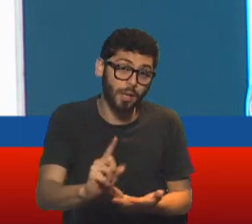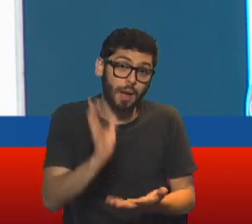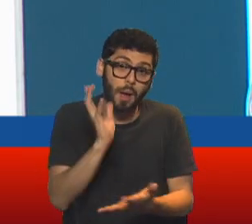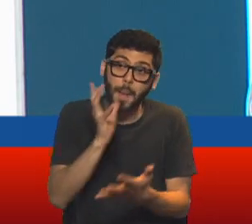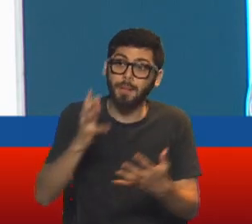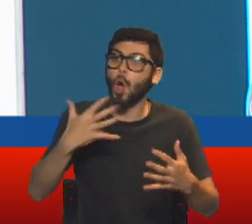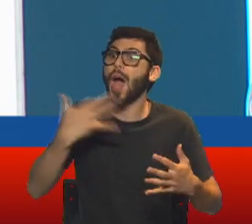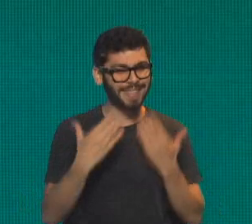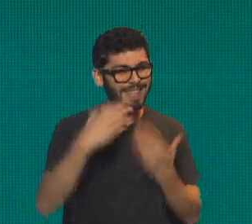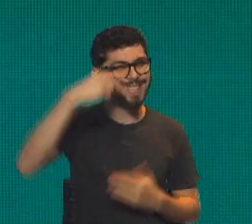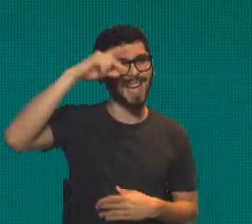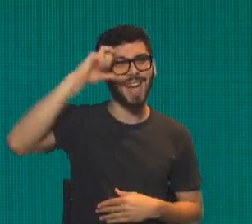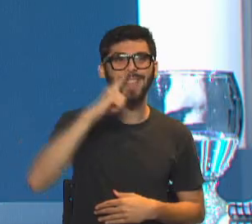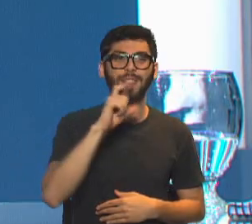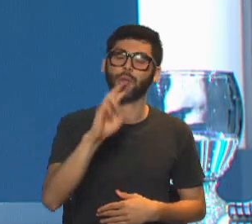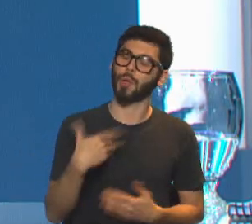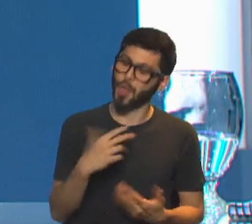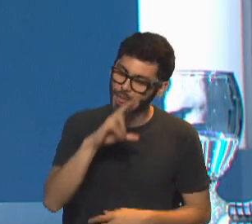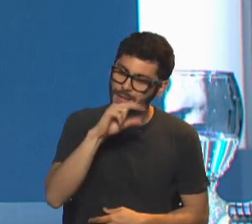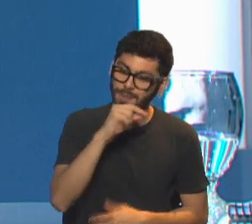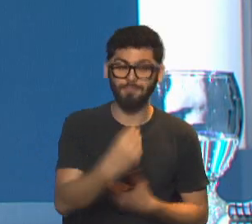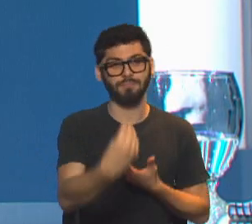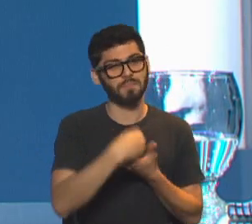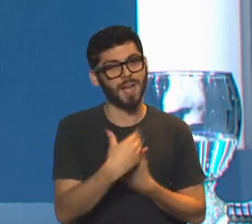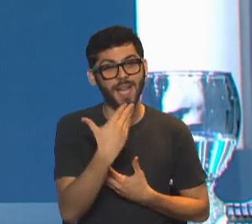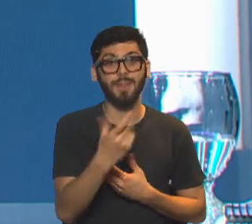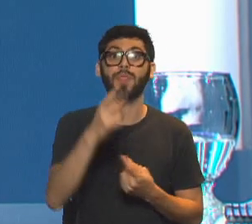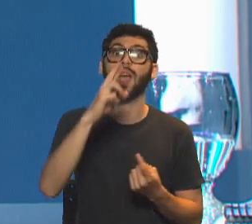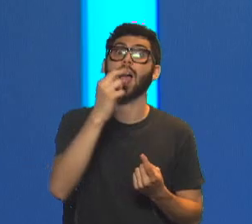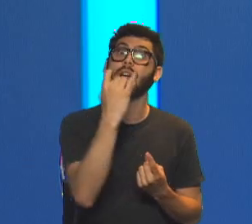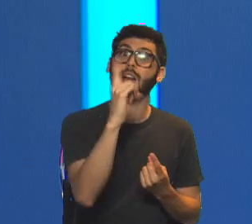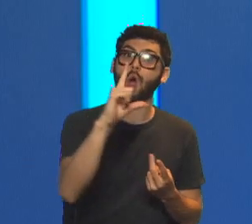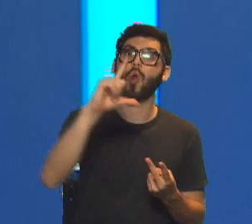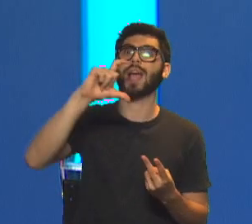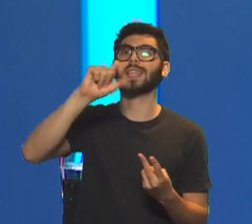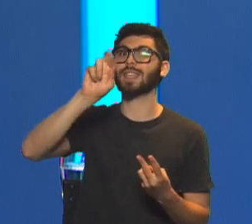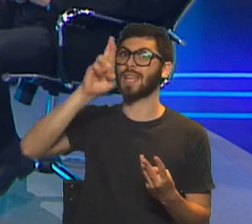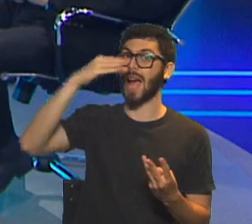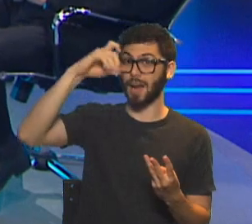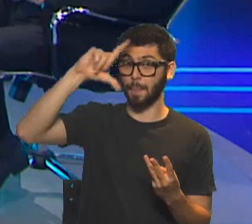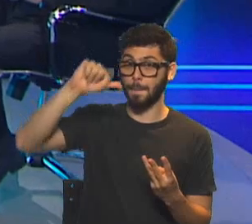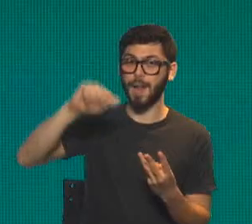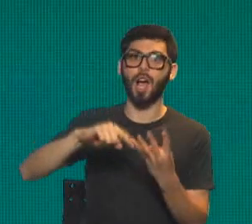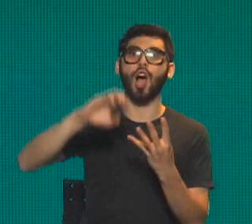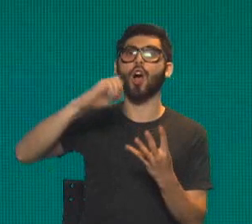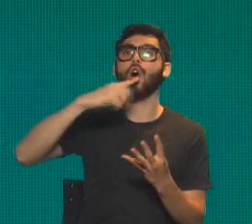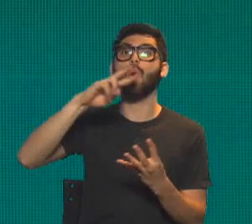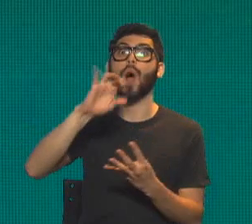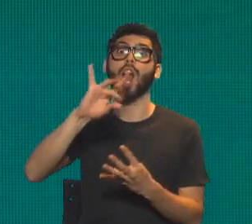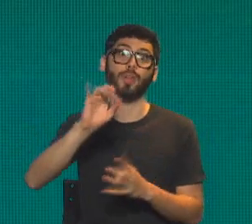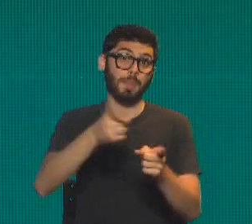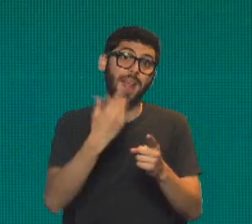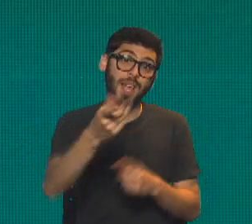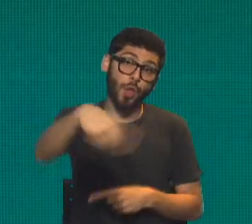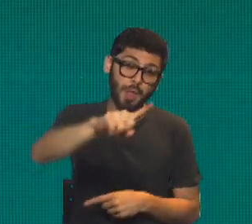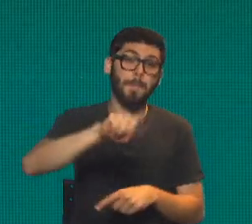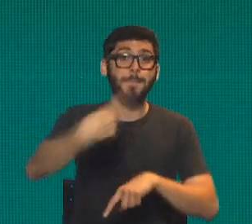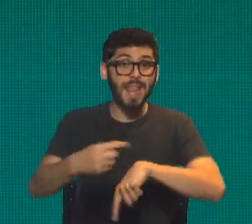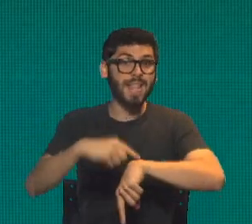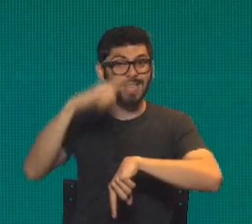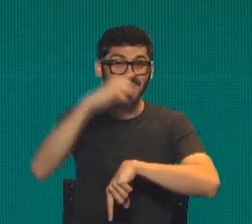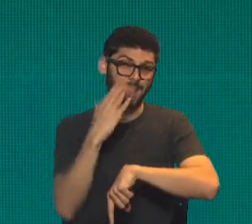solteras, por todos, una cantidad de cosas impresionantes. Bueno, se llegó a una elección, quiso plebiscitar